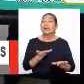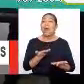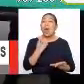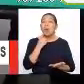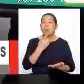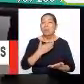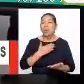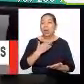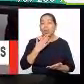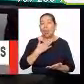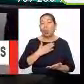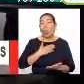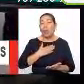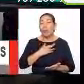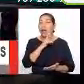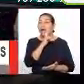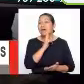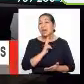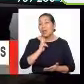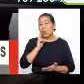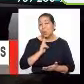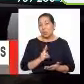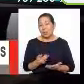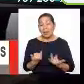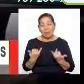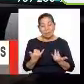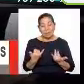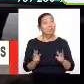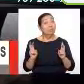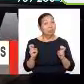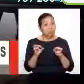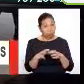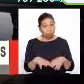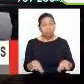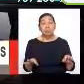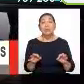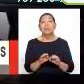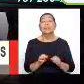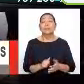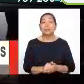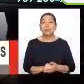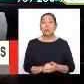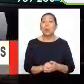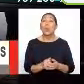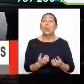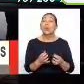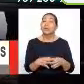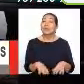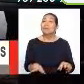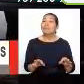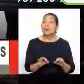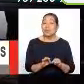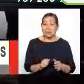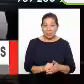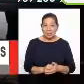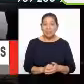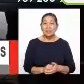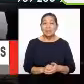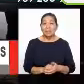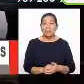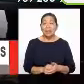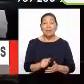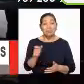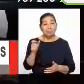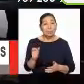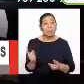de comidas rápidas, inmediatamente, y acá hay un tema muy importante, ¿cuán importante es que la